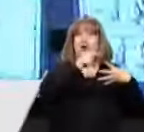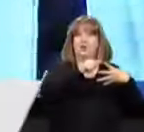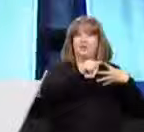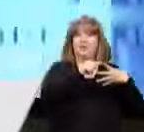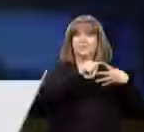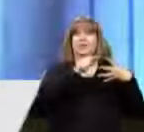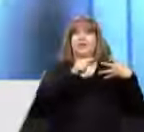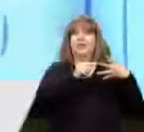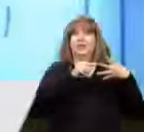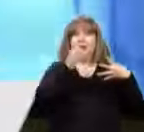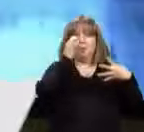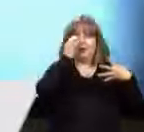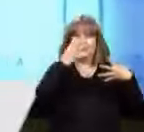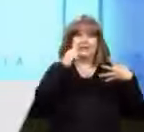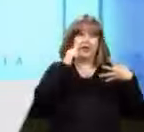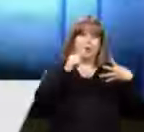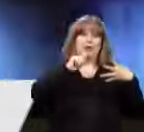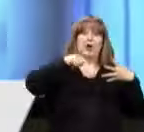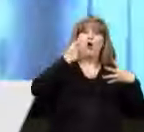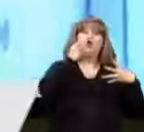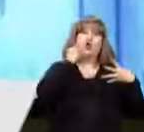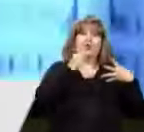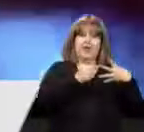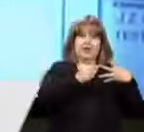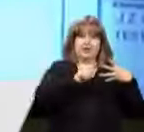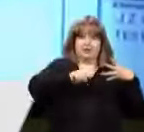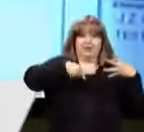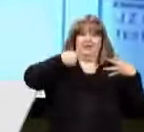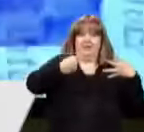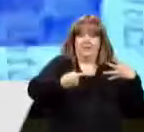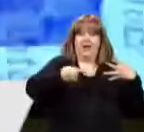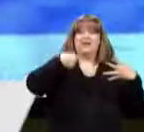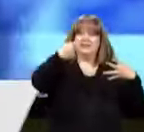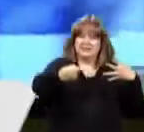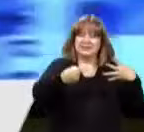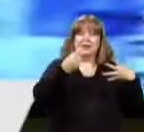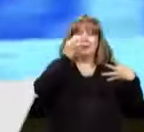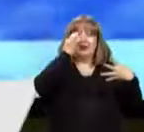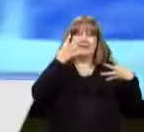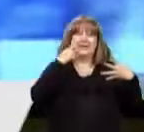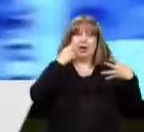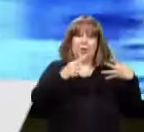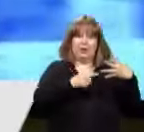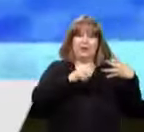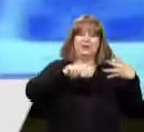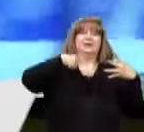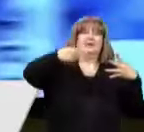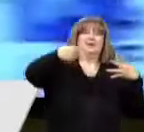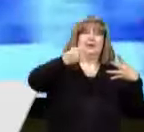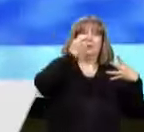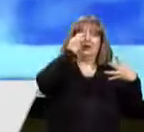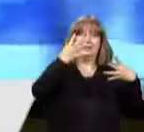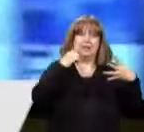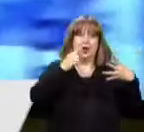financiera no somos Pro plazo fijo pero la verdad es que por ahí para algún perfil conservador es donde yo me sienta tranquilo y es donde yo hago foco acá de decir